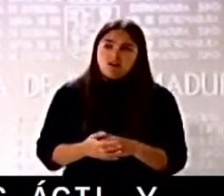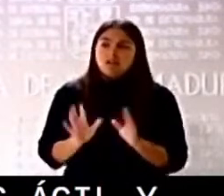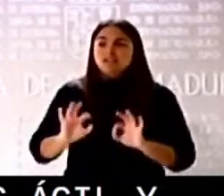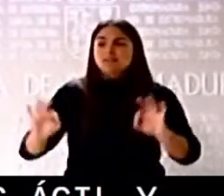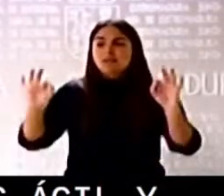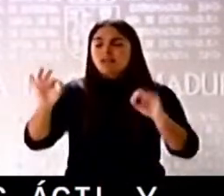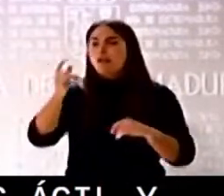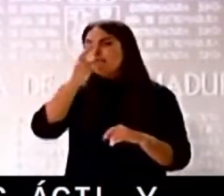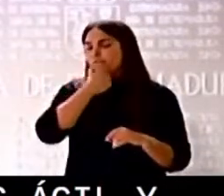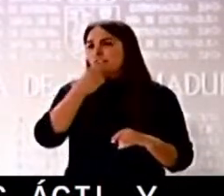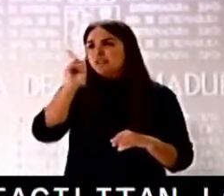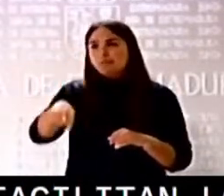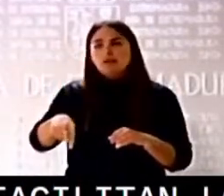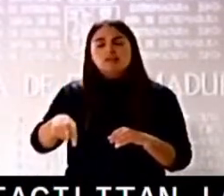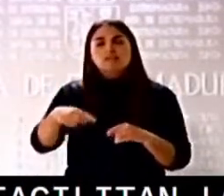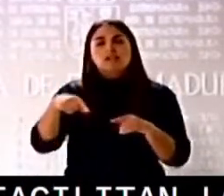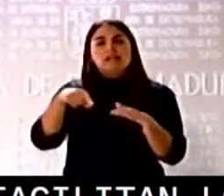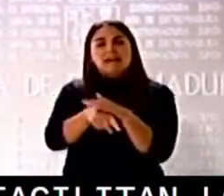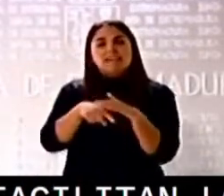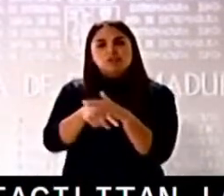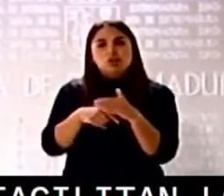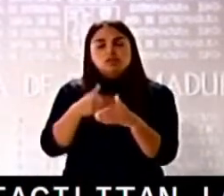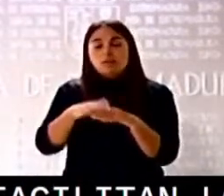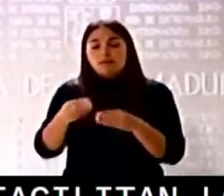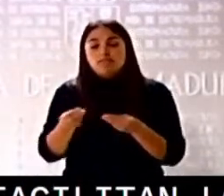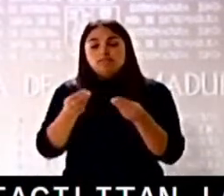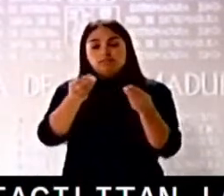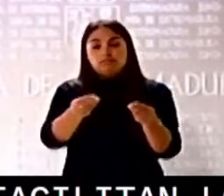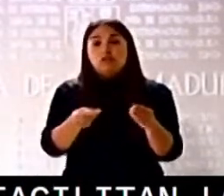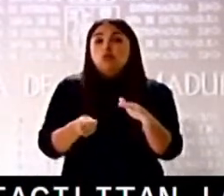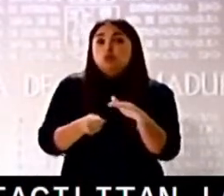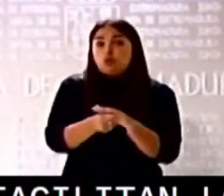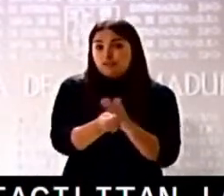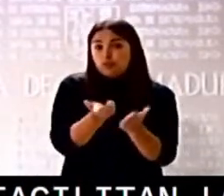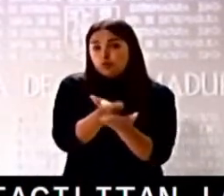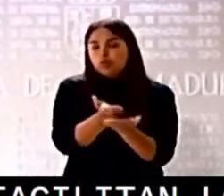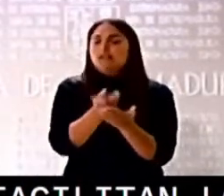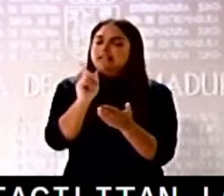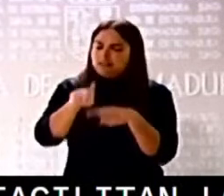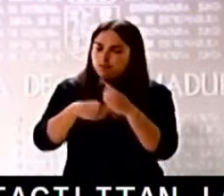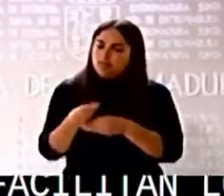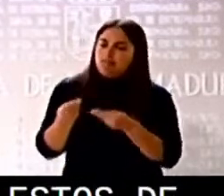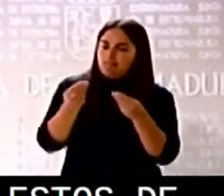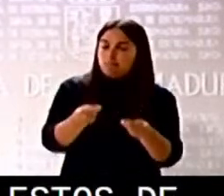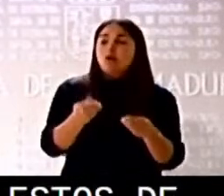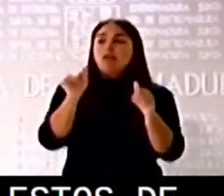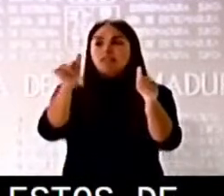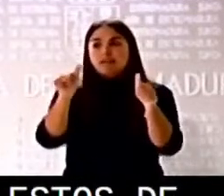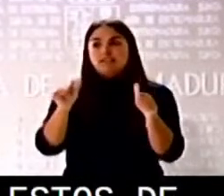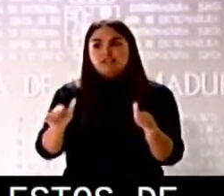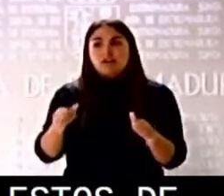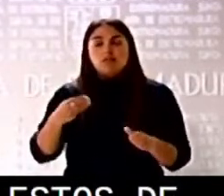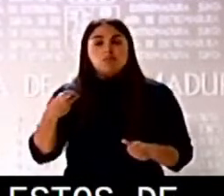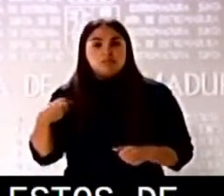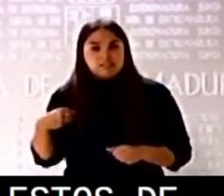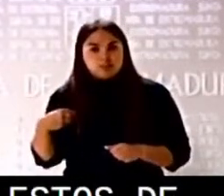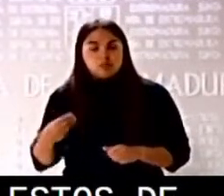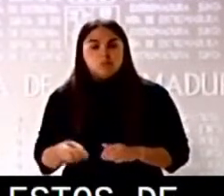se facilitan los trámites para la solicitud y concesión de estos certificados